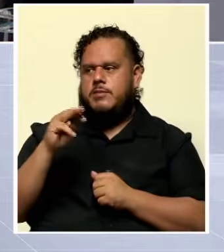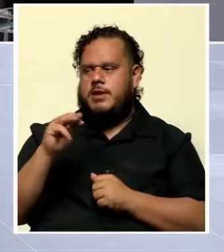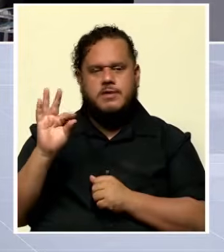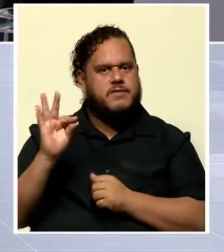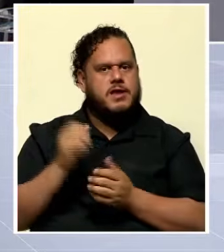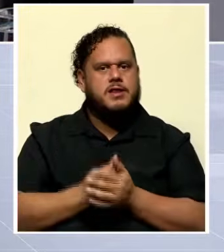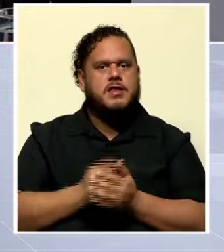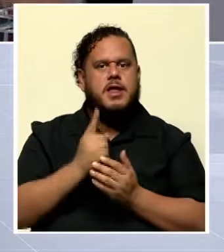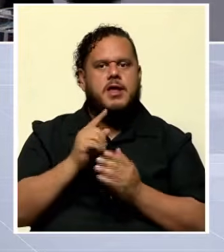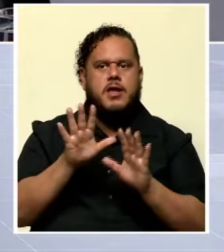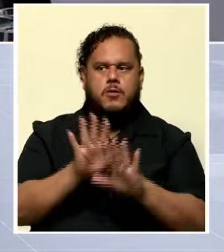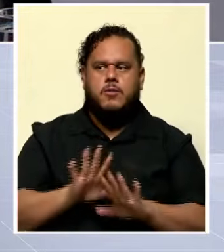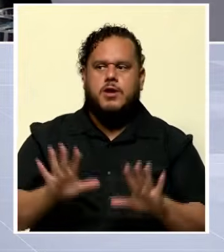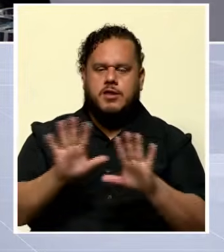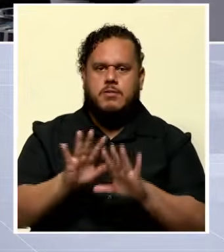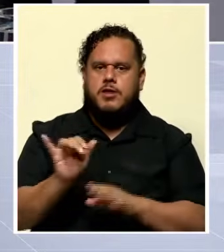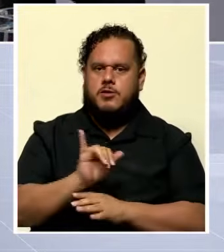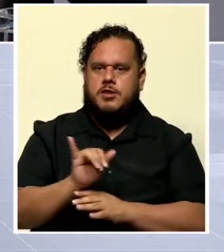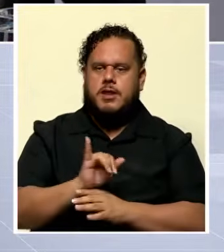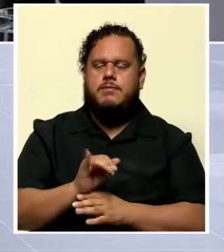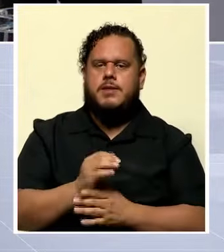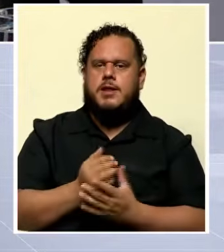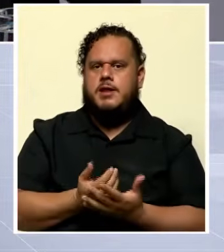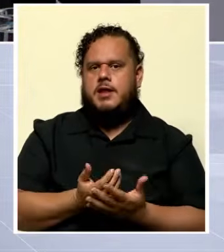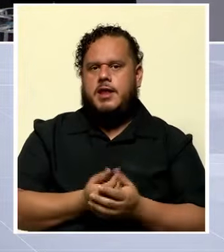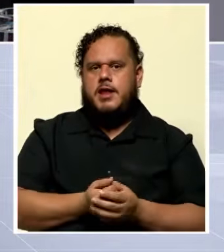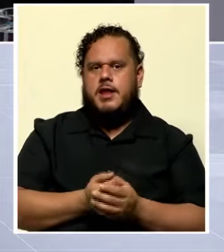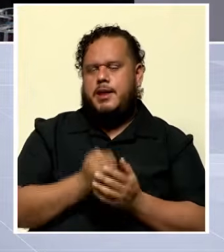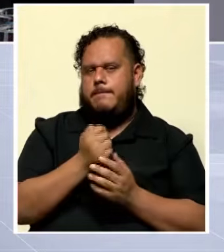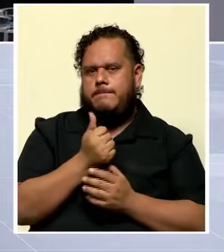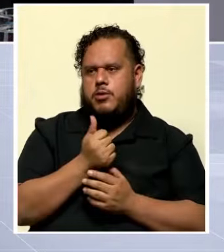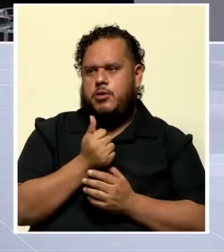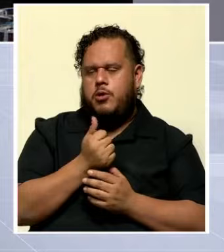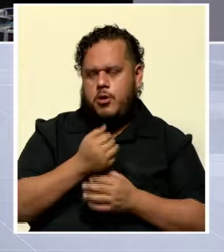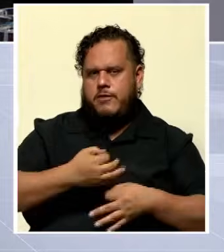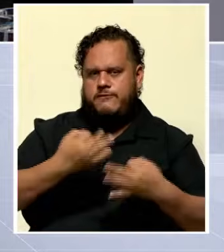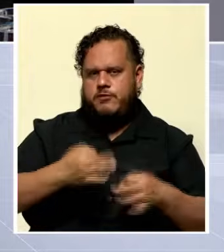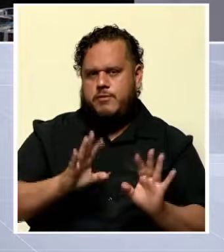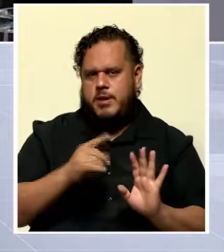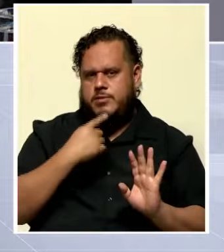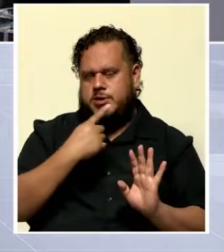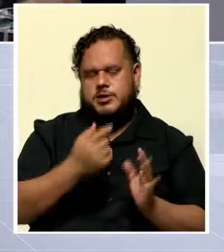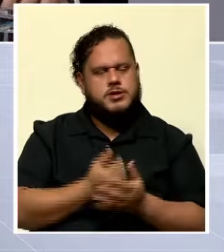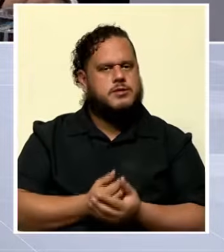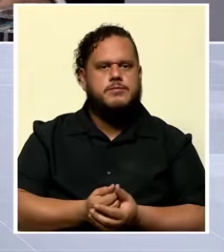en un espacio también bastante poco formal, por decirlo.